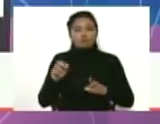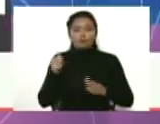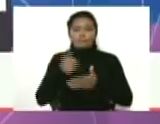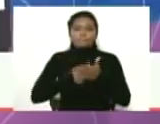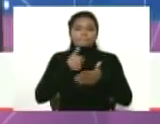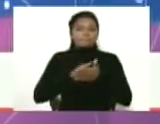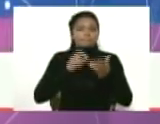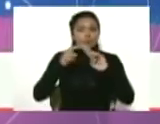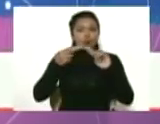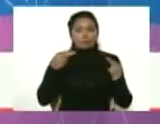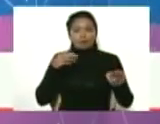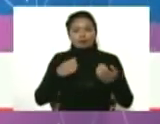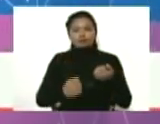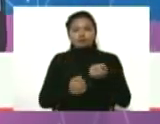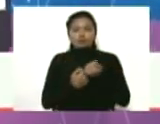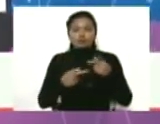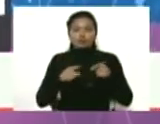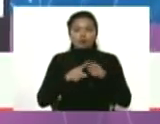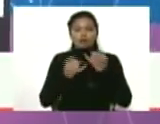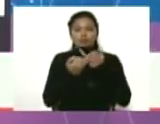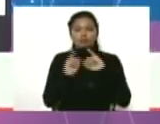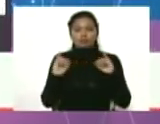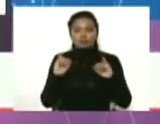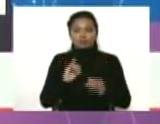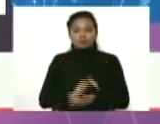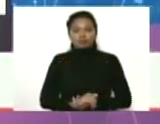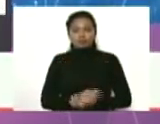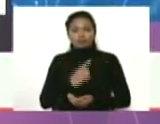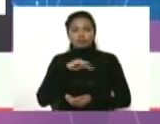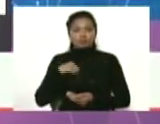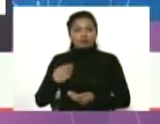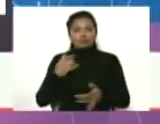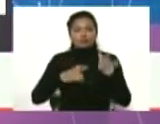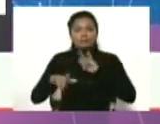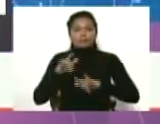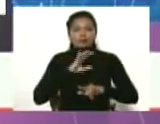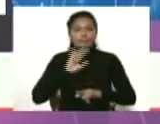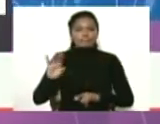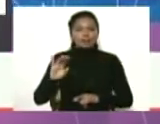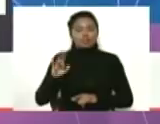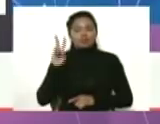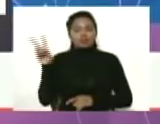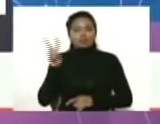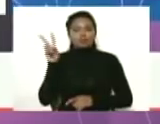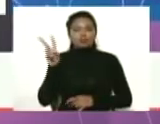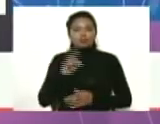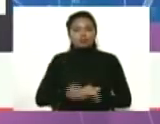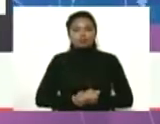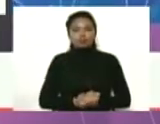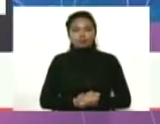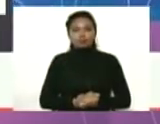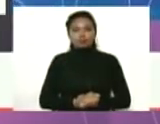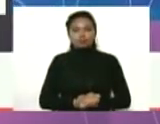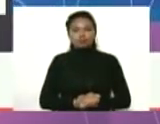la paz, soberanía e independencia de nuestra amada patria Venezuela.